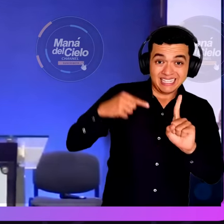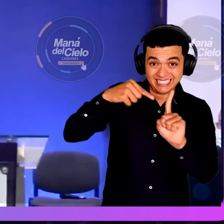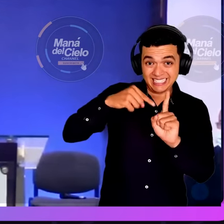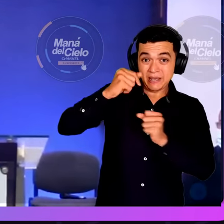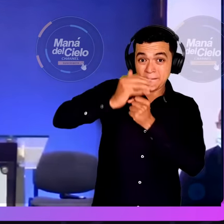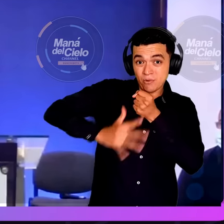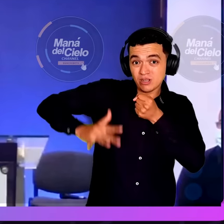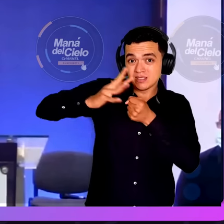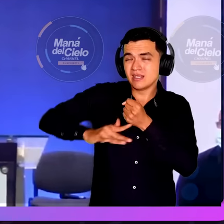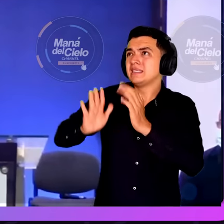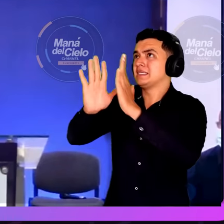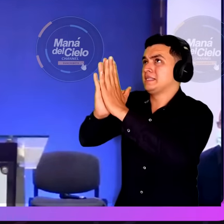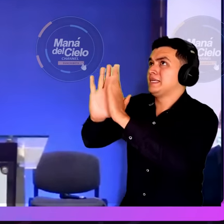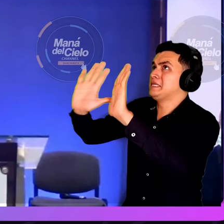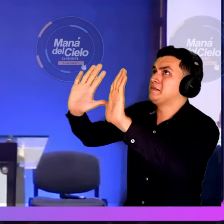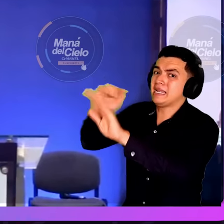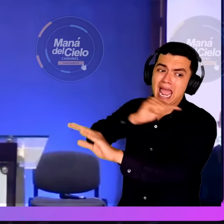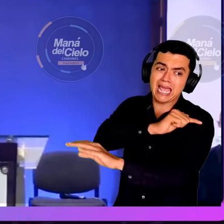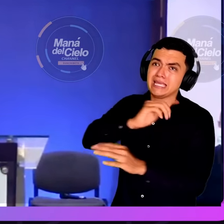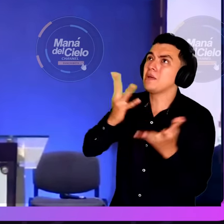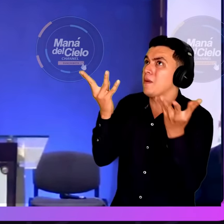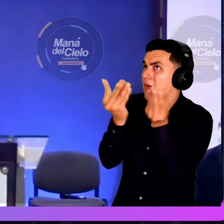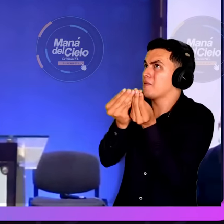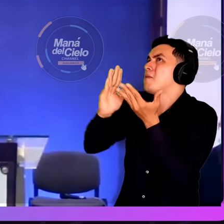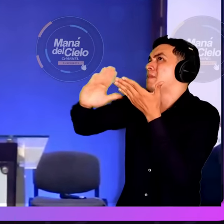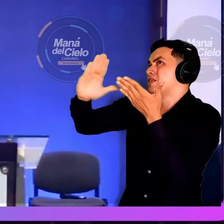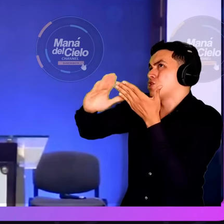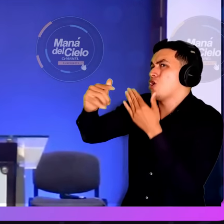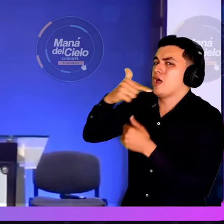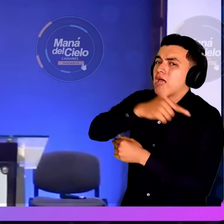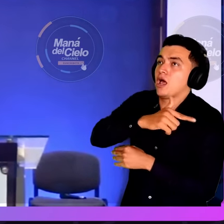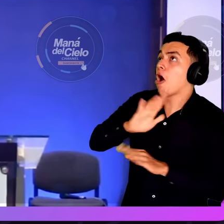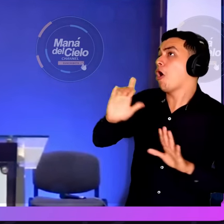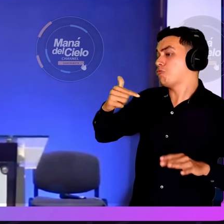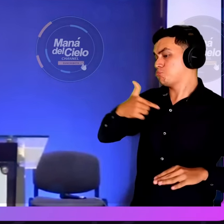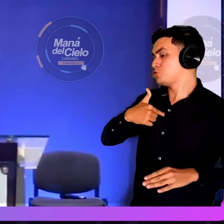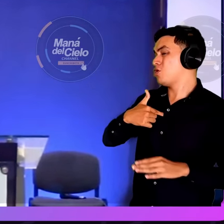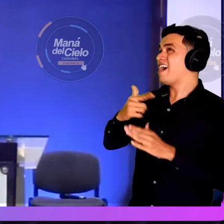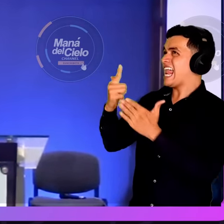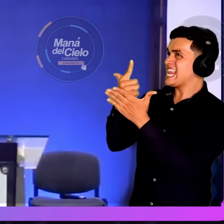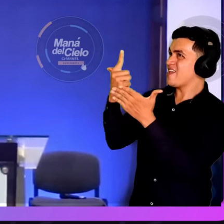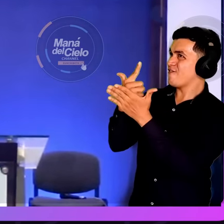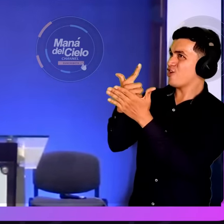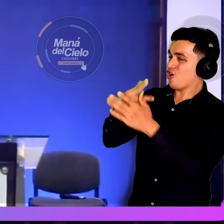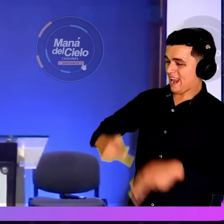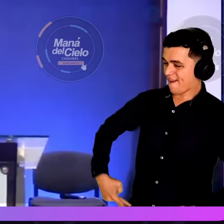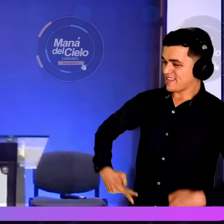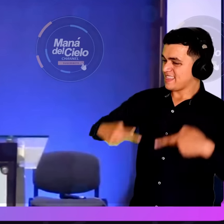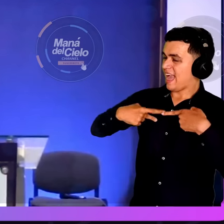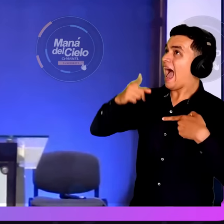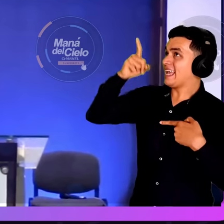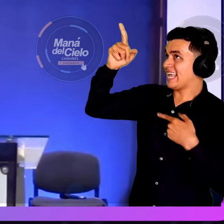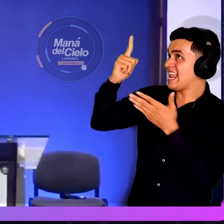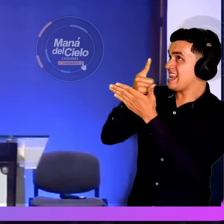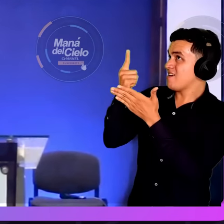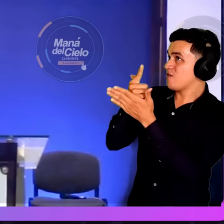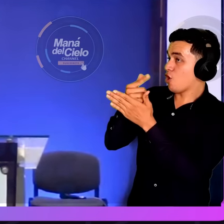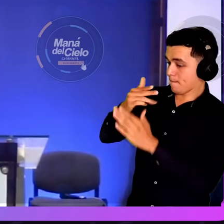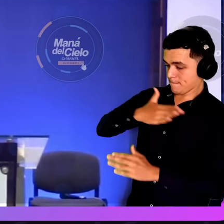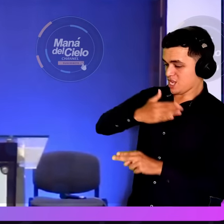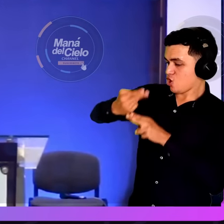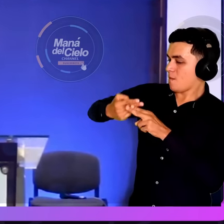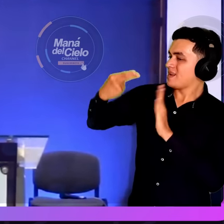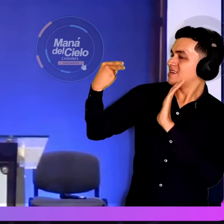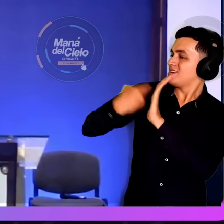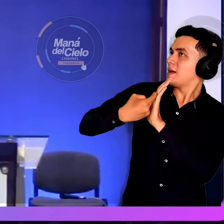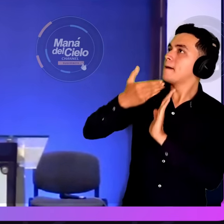No, hay que orar, hay que llorar, hay que sentir los dolores de parto que Pablo sintió. Hay que hacer lo que dijo Moisés. Señor, perdona a este pueblo, perdona lo que